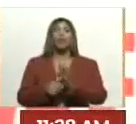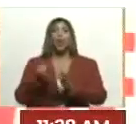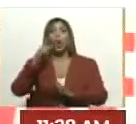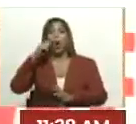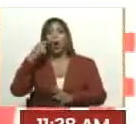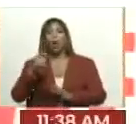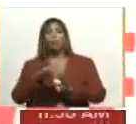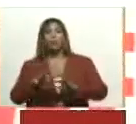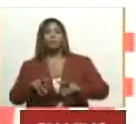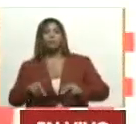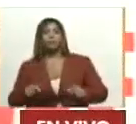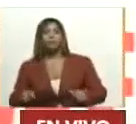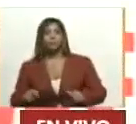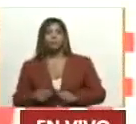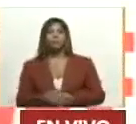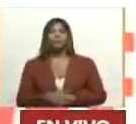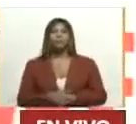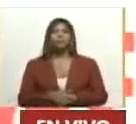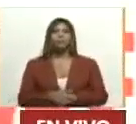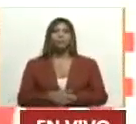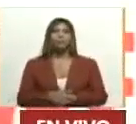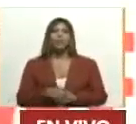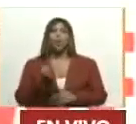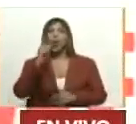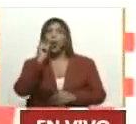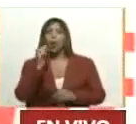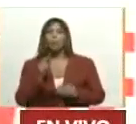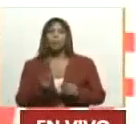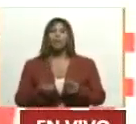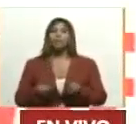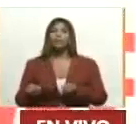corrupto, es un hombre que lava dinero